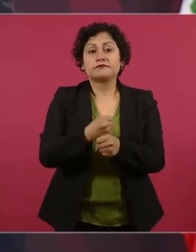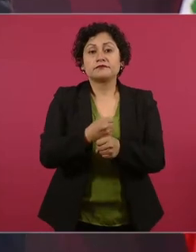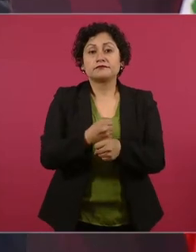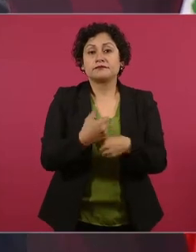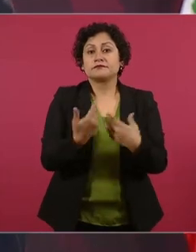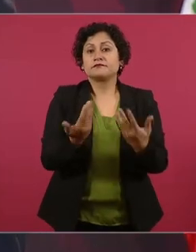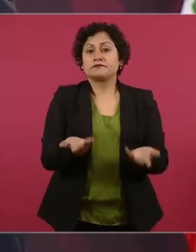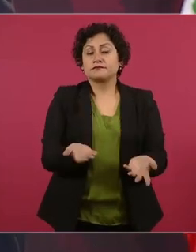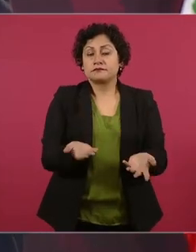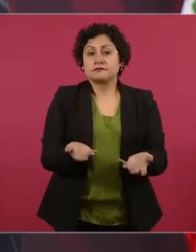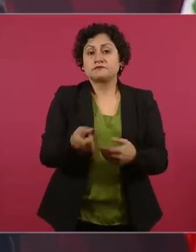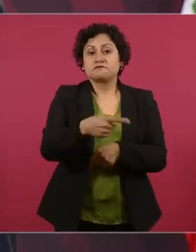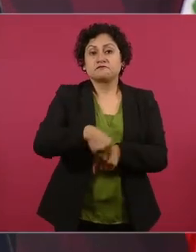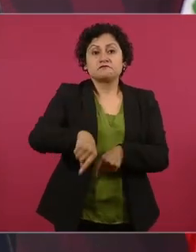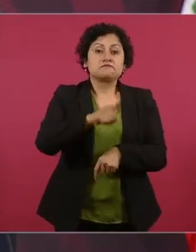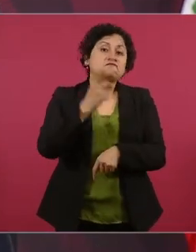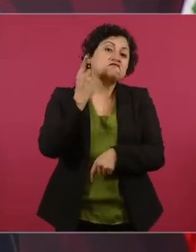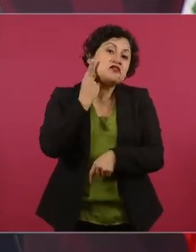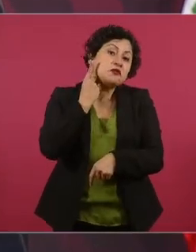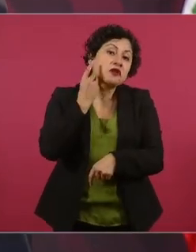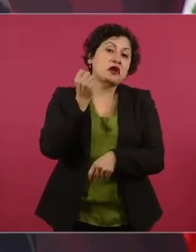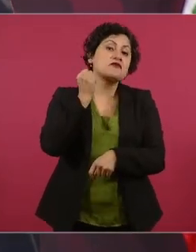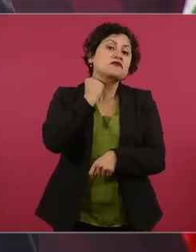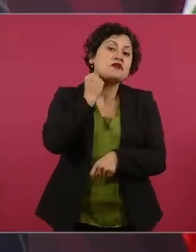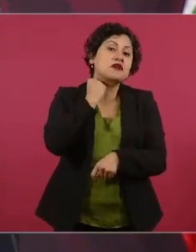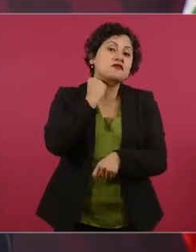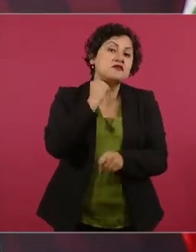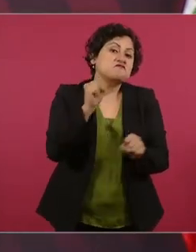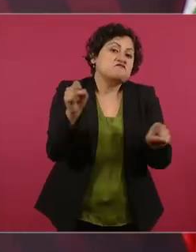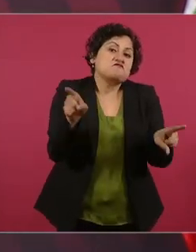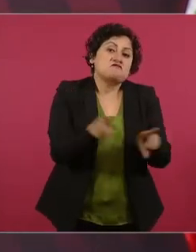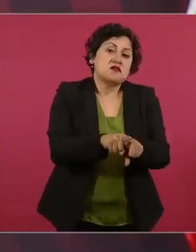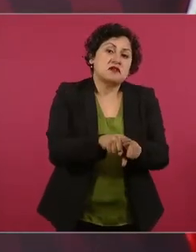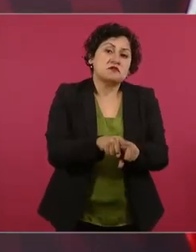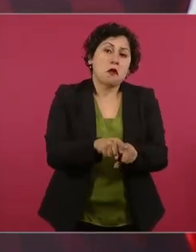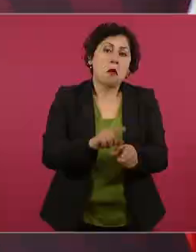los legisladores al servicio de la oligarquía,